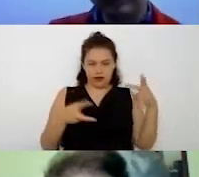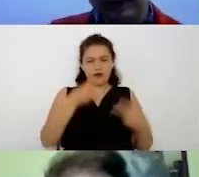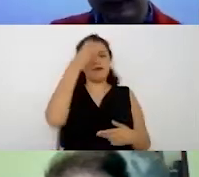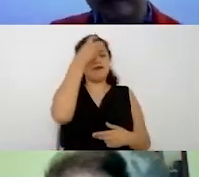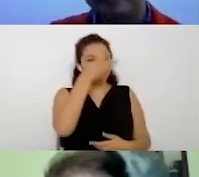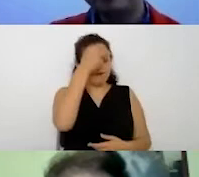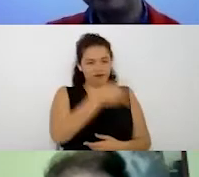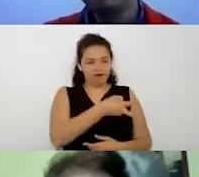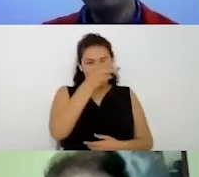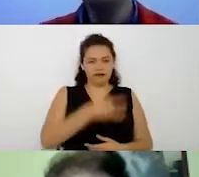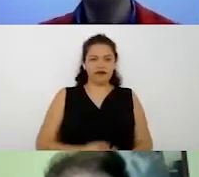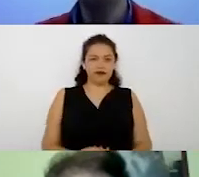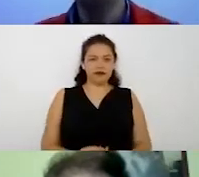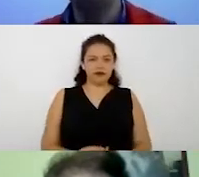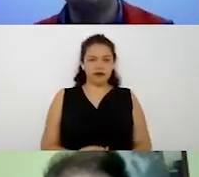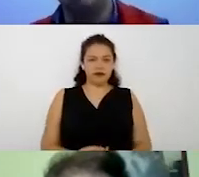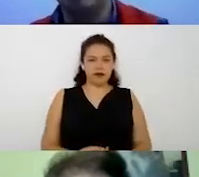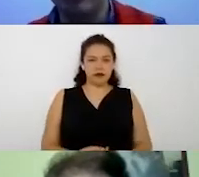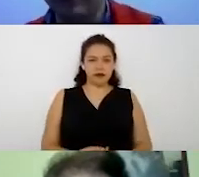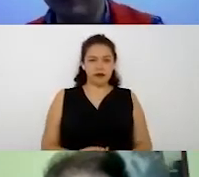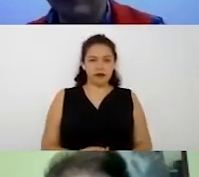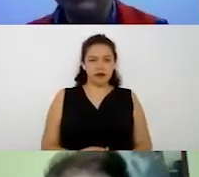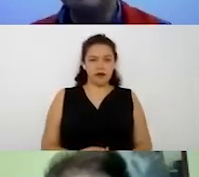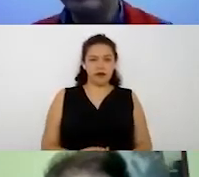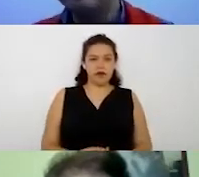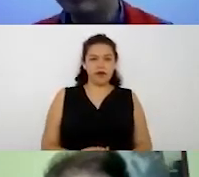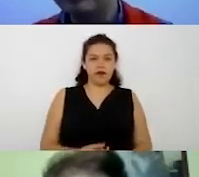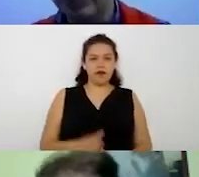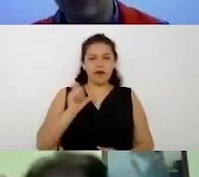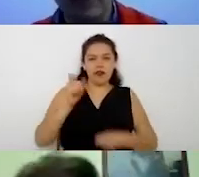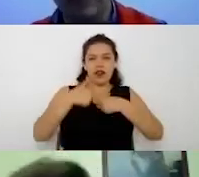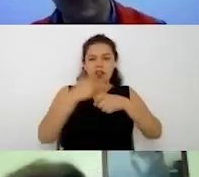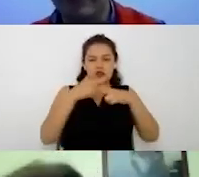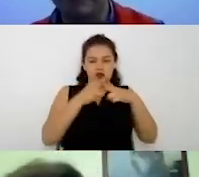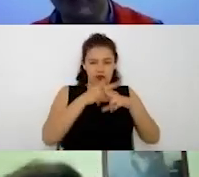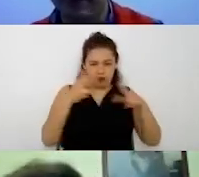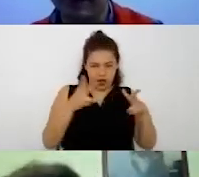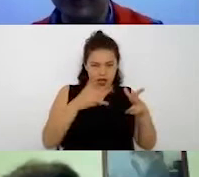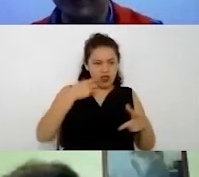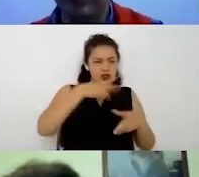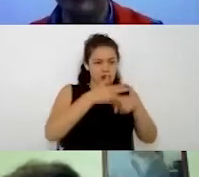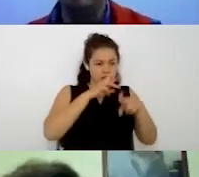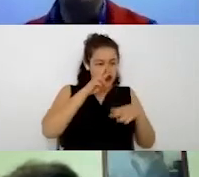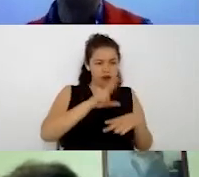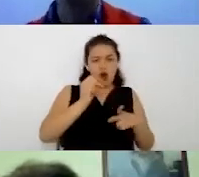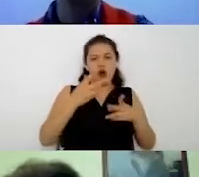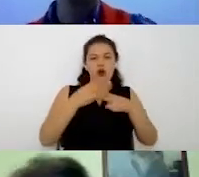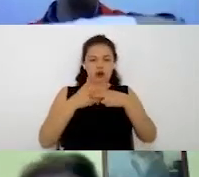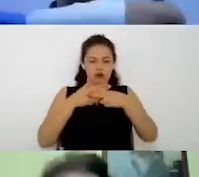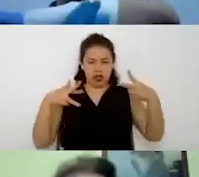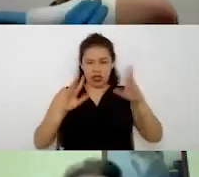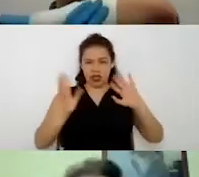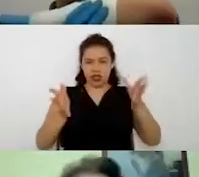Exactamente. Cuando hay alguna fractura, ya sea expuesta o no expuesta, ¿ok? Porque si